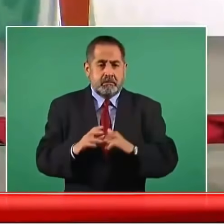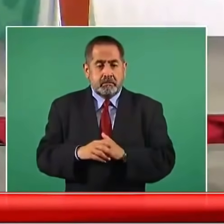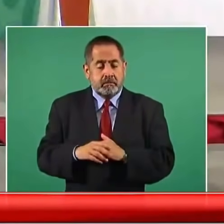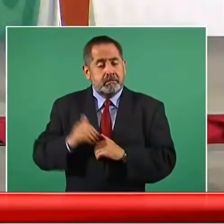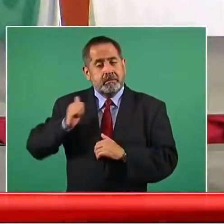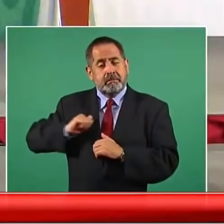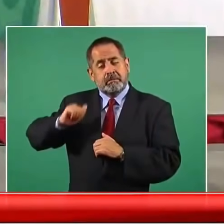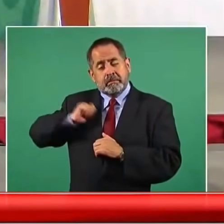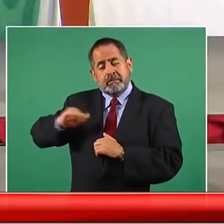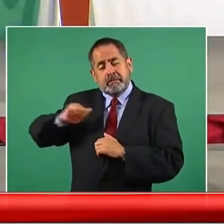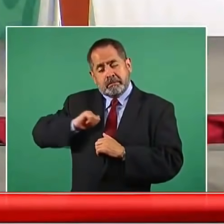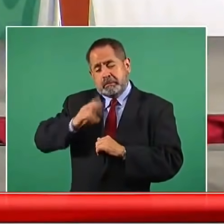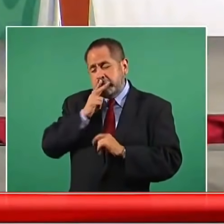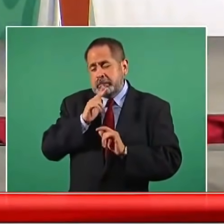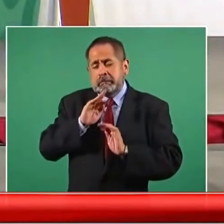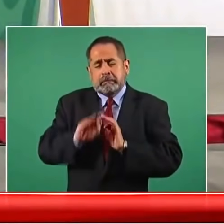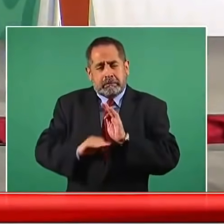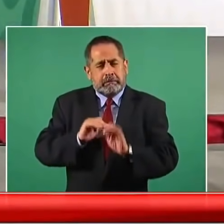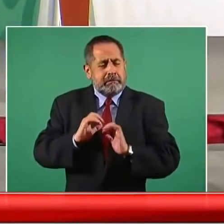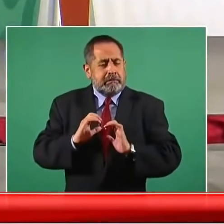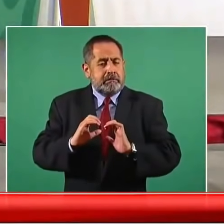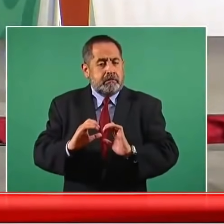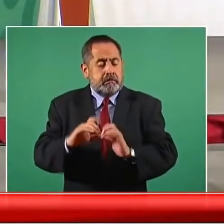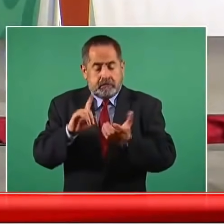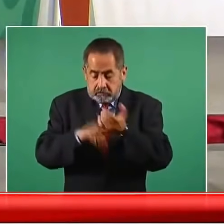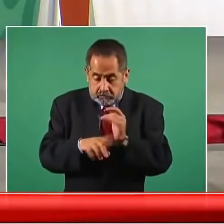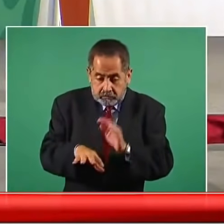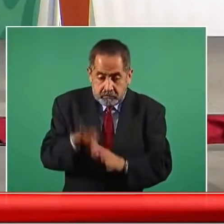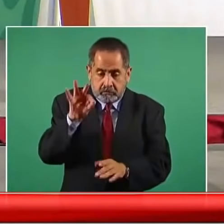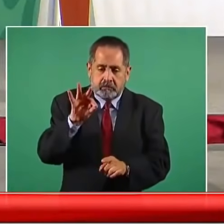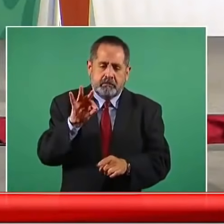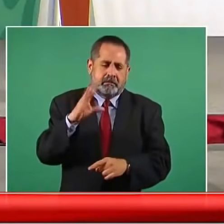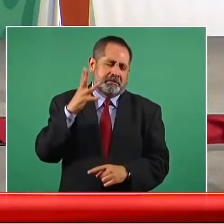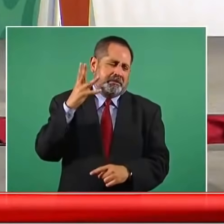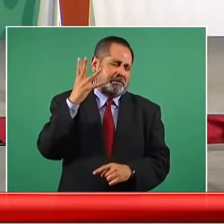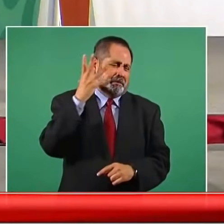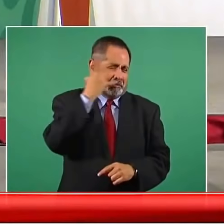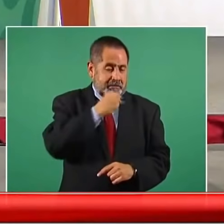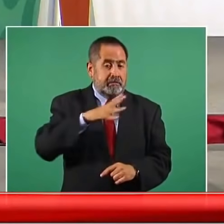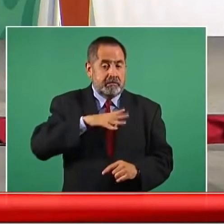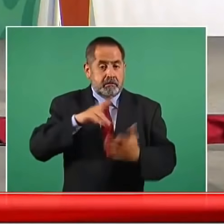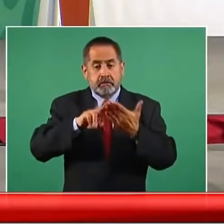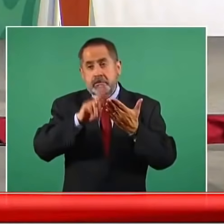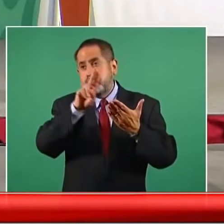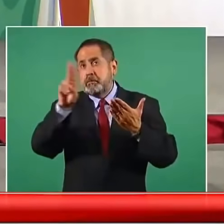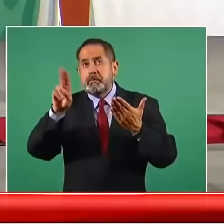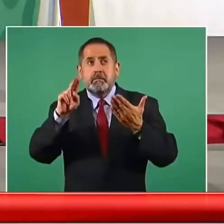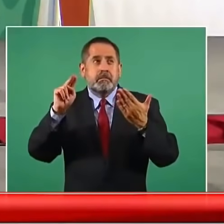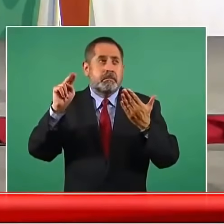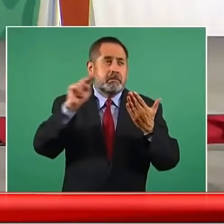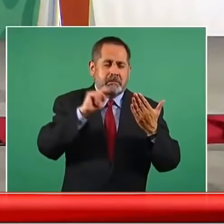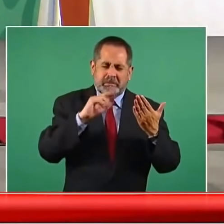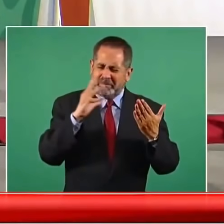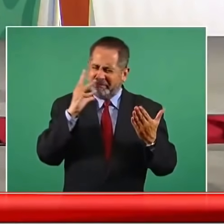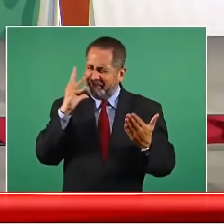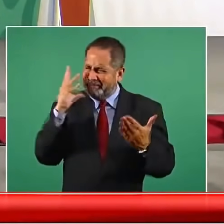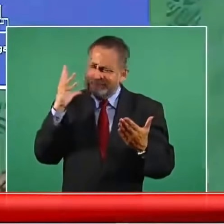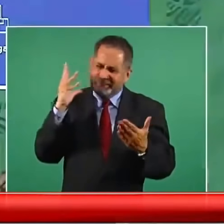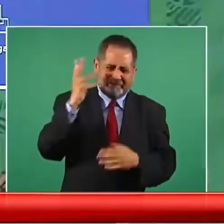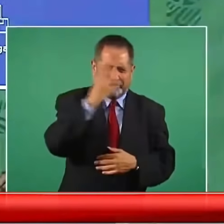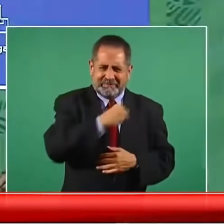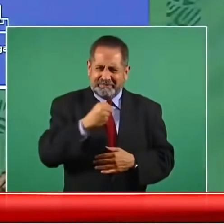atrás. Entonces, hay unas pinturas bellísimas de artistas.